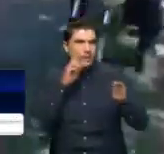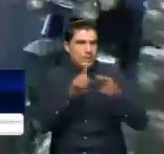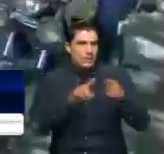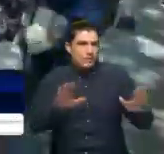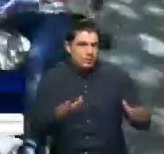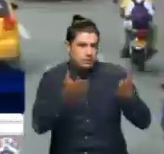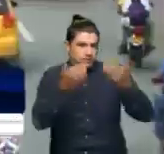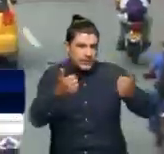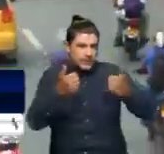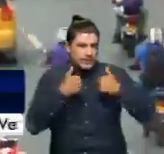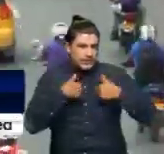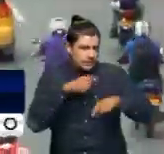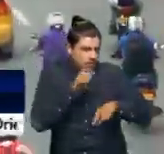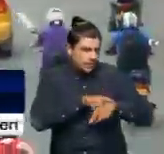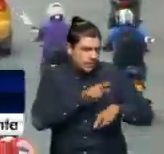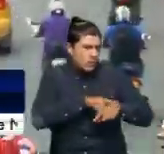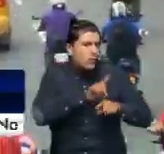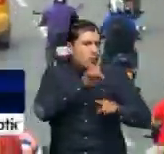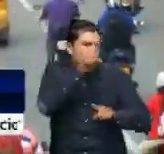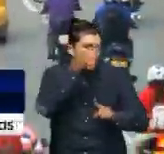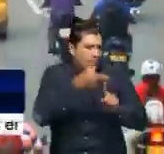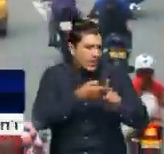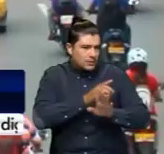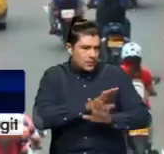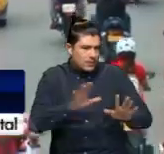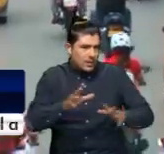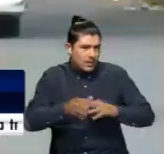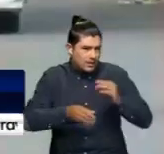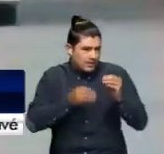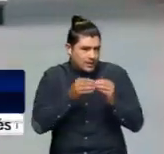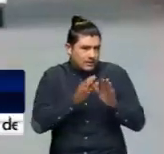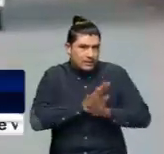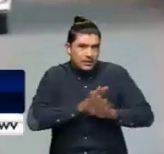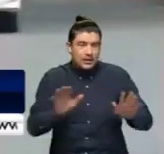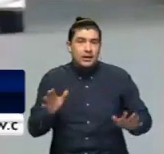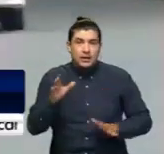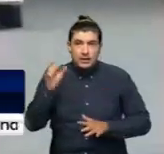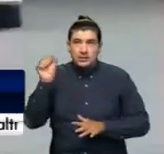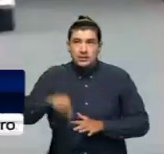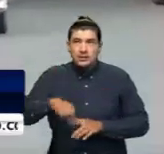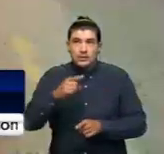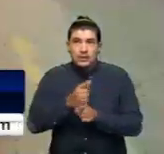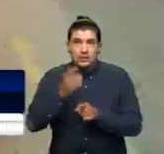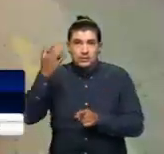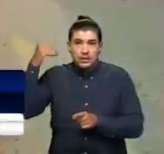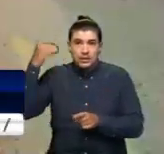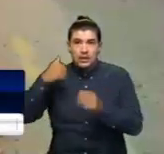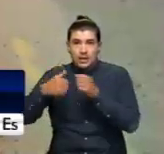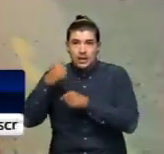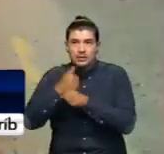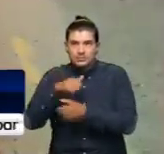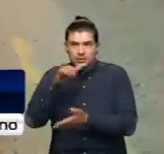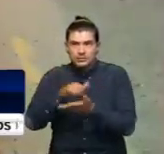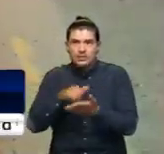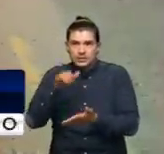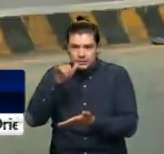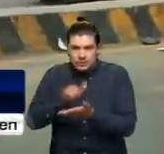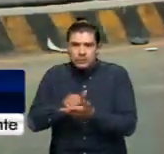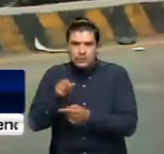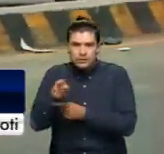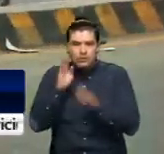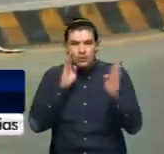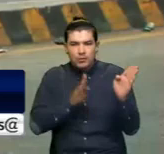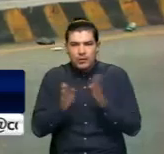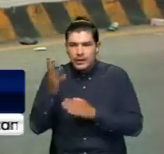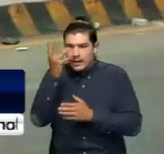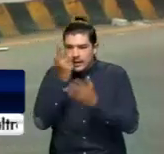Es temporal, esto no es definitivo. Tras 2 años de los anteriores estudios, es necesario reestructurar estos mismos sobre la dinámica de la